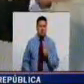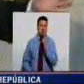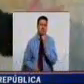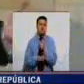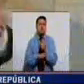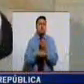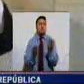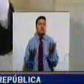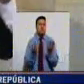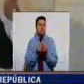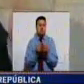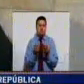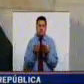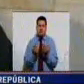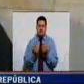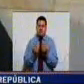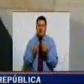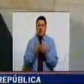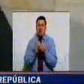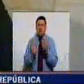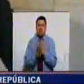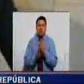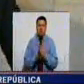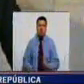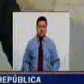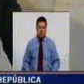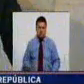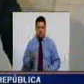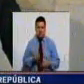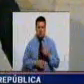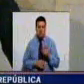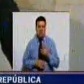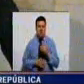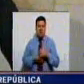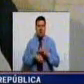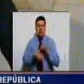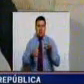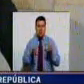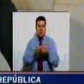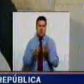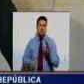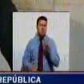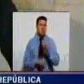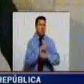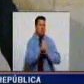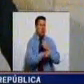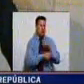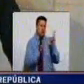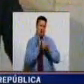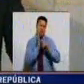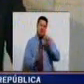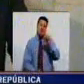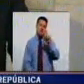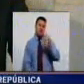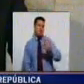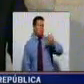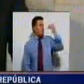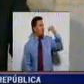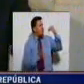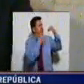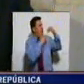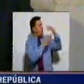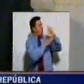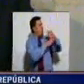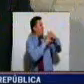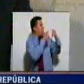establecer cómo fue que nos metimos en ese lío. Y nos empezamos a meter desde bien temprano, como por allá desde el 2006. Pero va a tocar